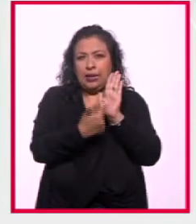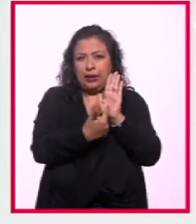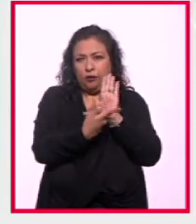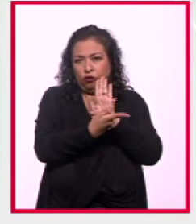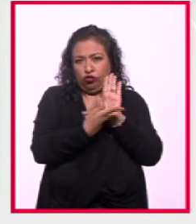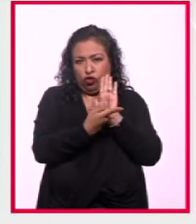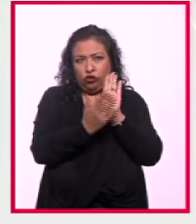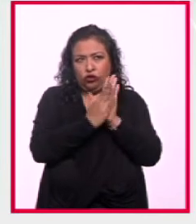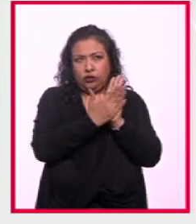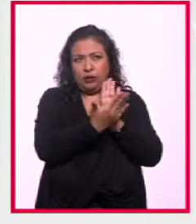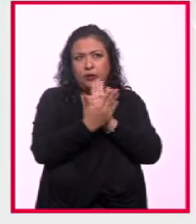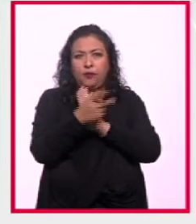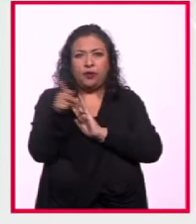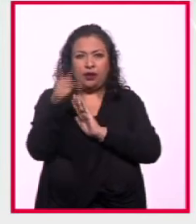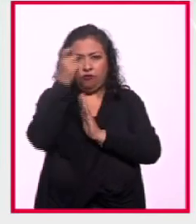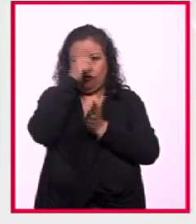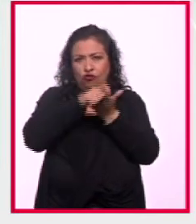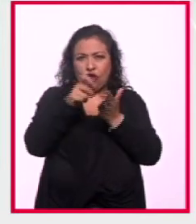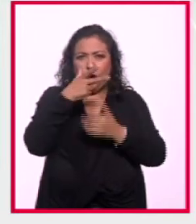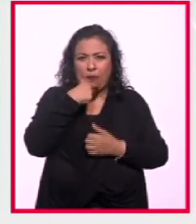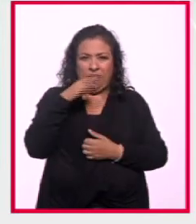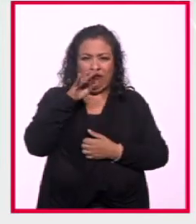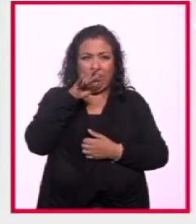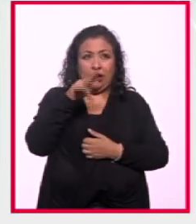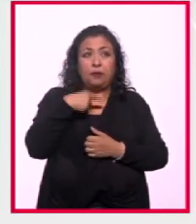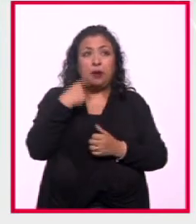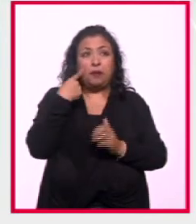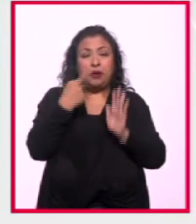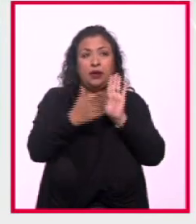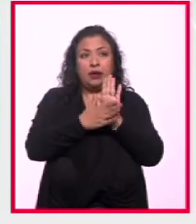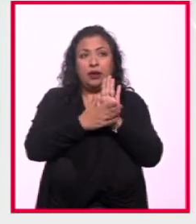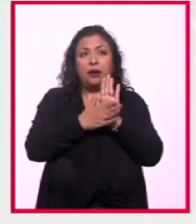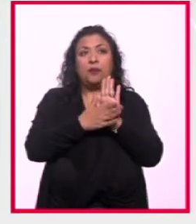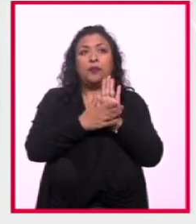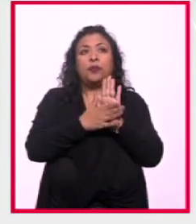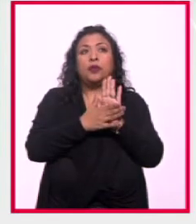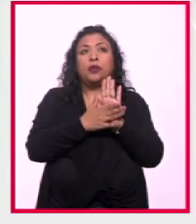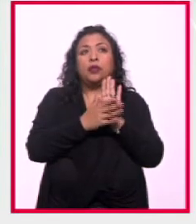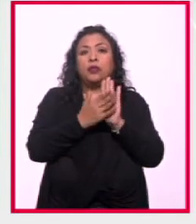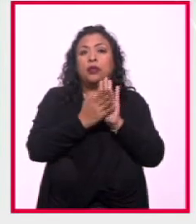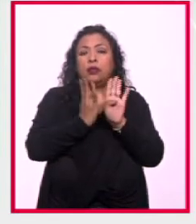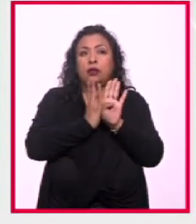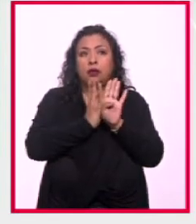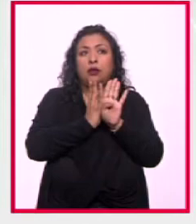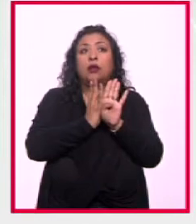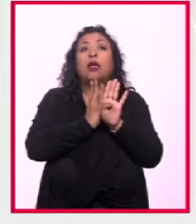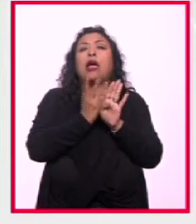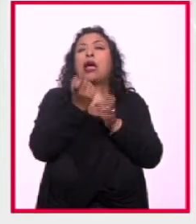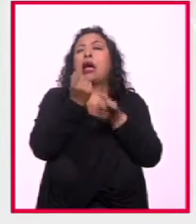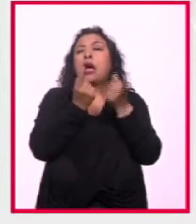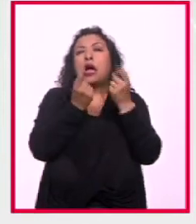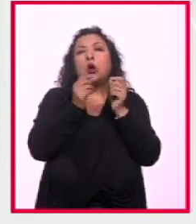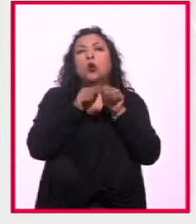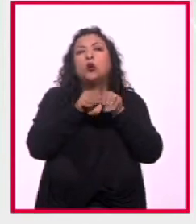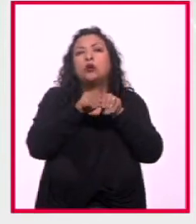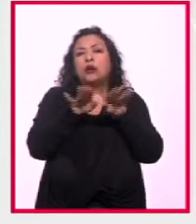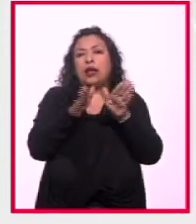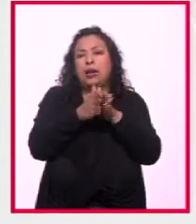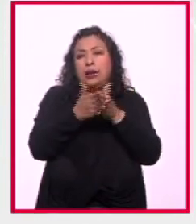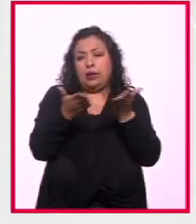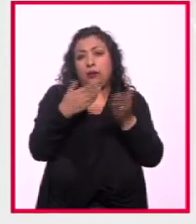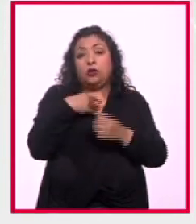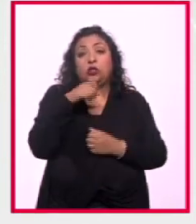que felipe escrito aquí es también a felipe arturo ávila espinoza y aquí están algunas de las publicaciones